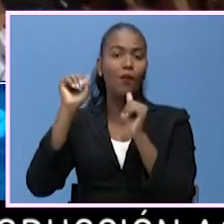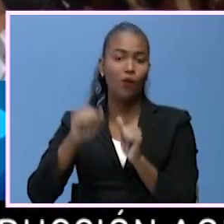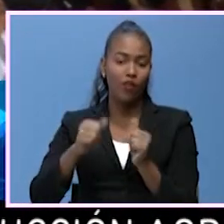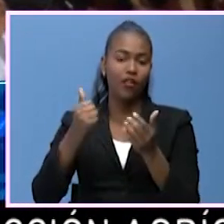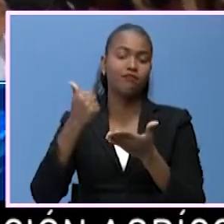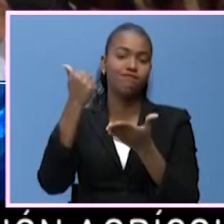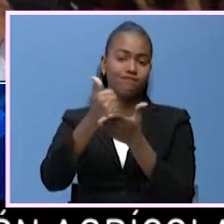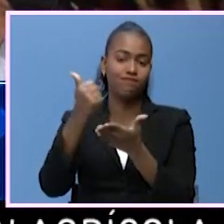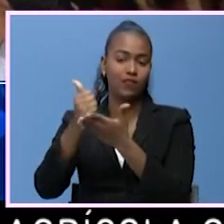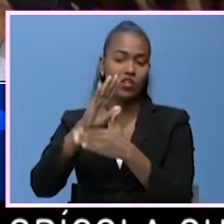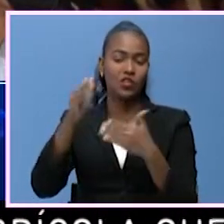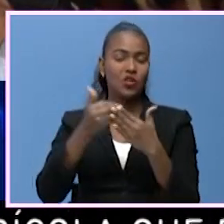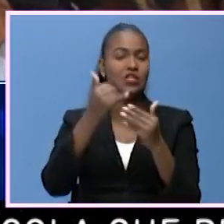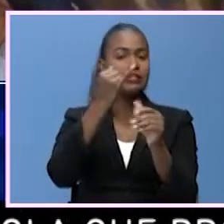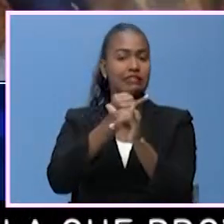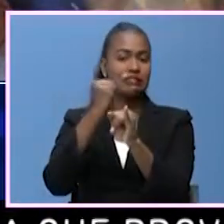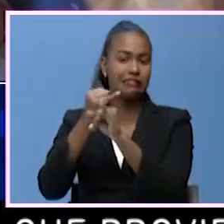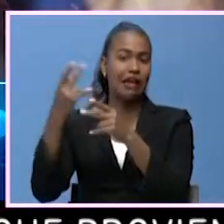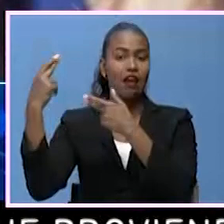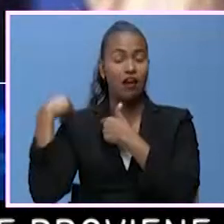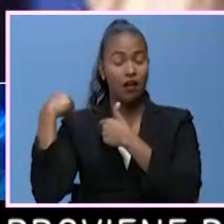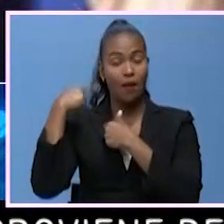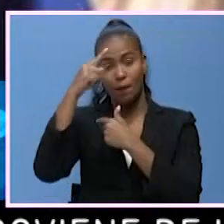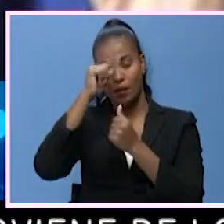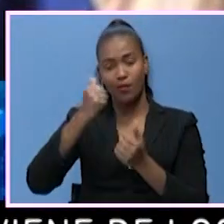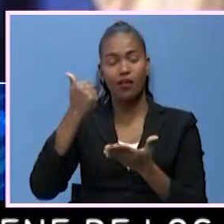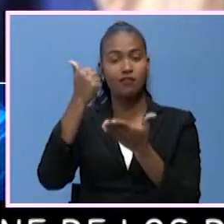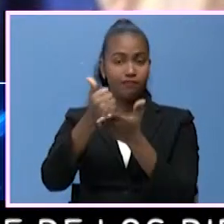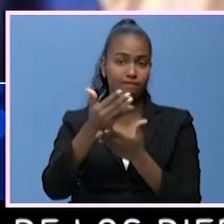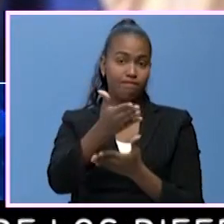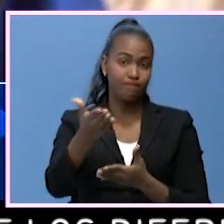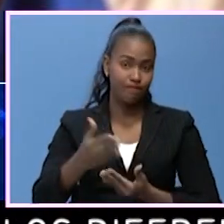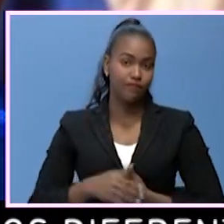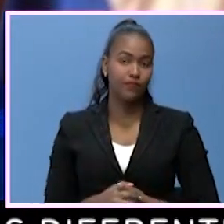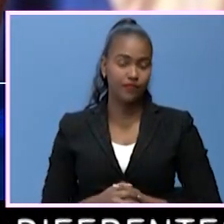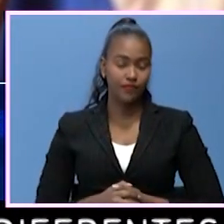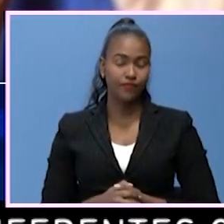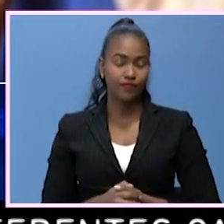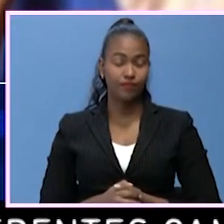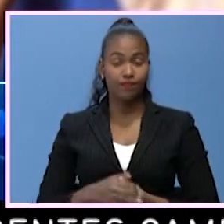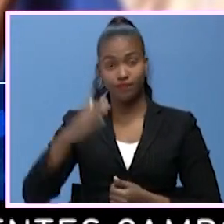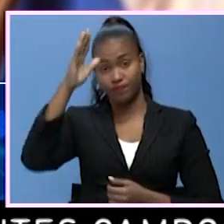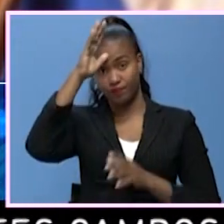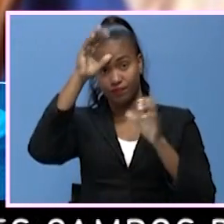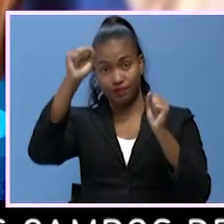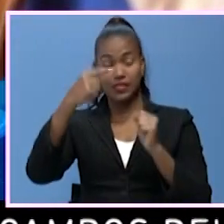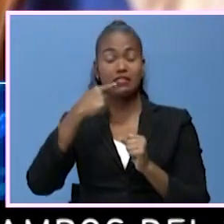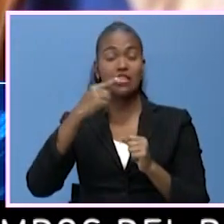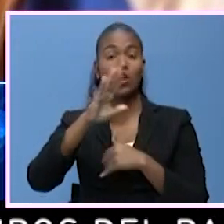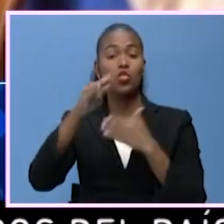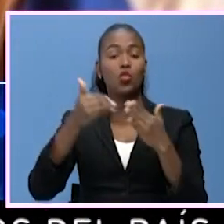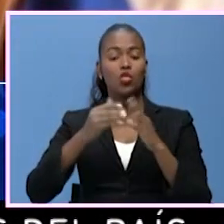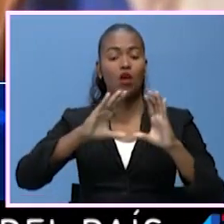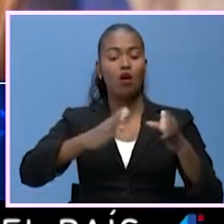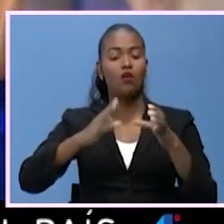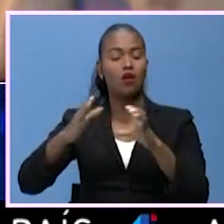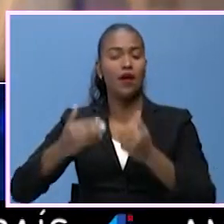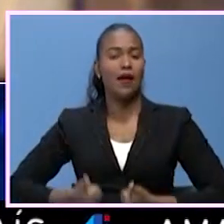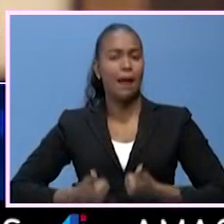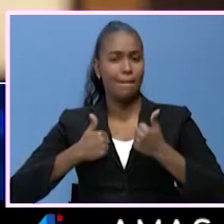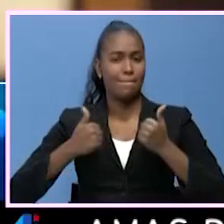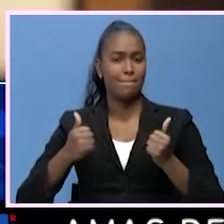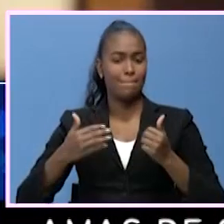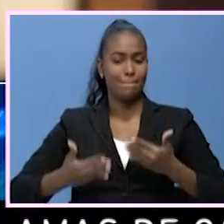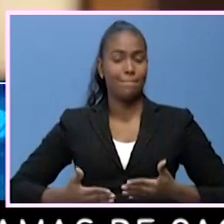canalizadas con las instituciones pertinentes para que den las soluciones correspondientes. El jefe de Estado dijo que todas las juntas de vecinos